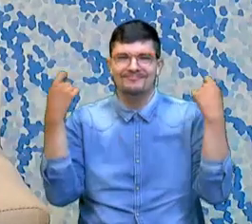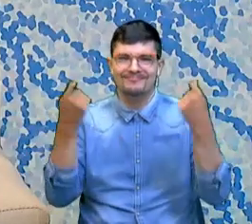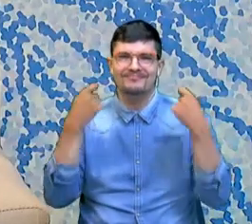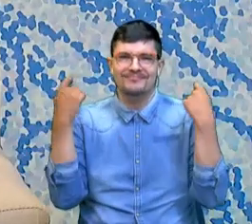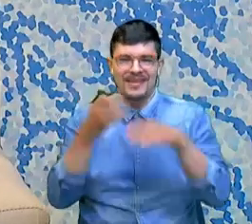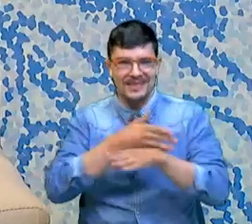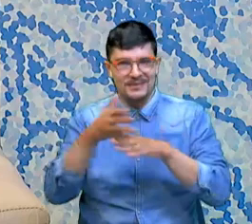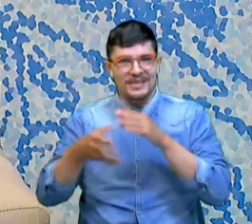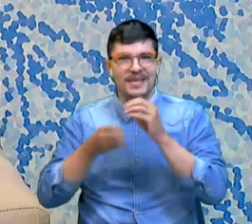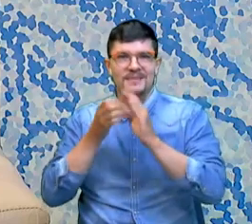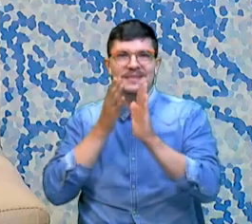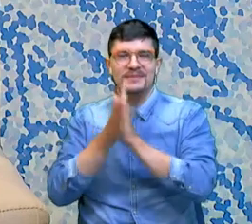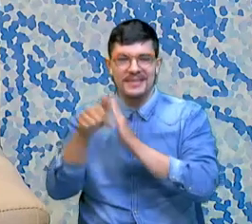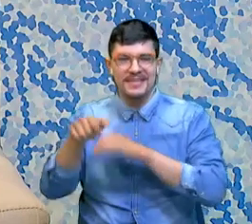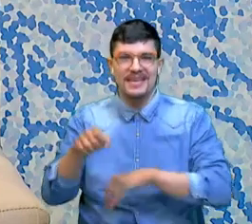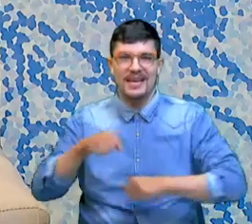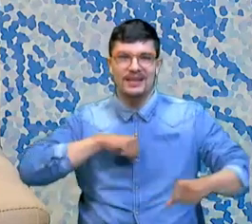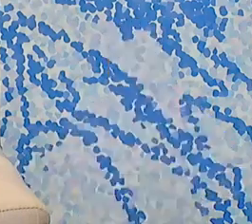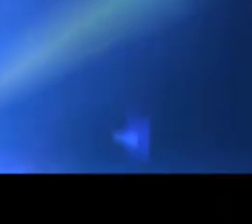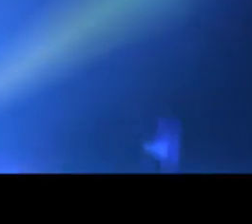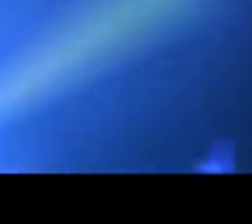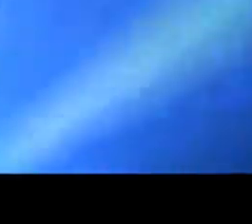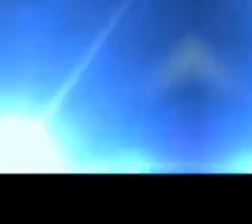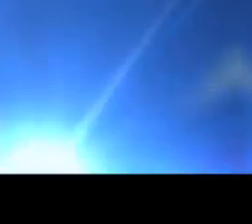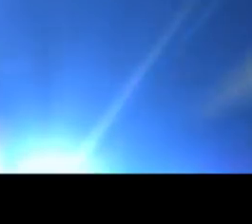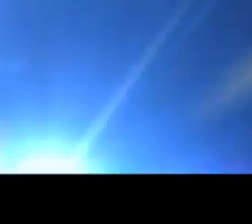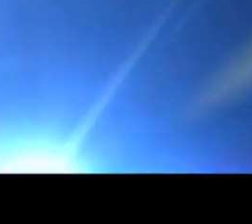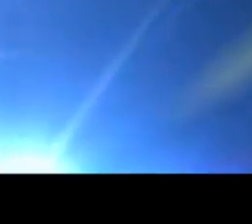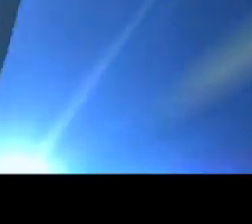y ya continuamos.